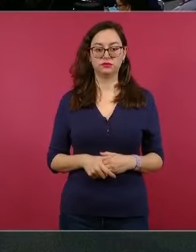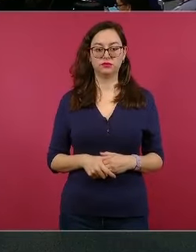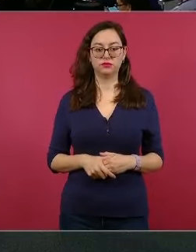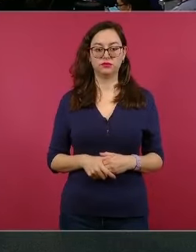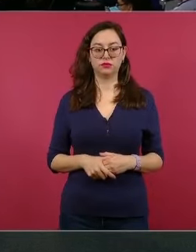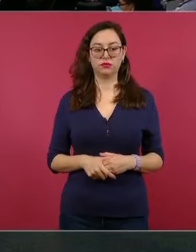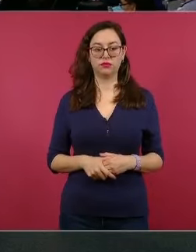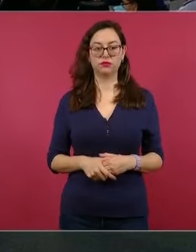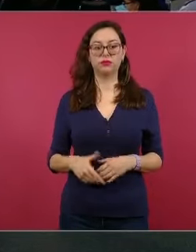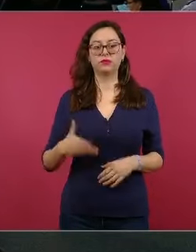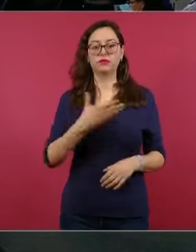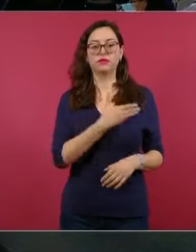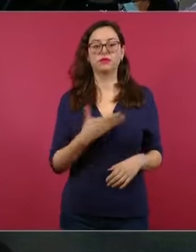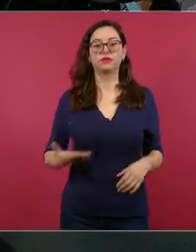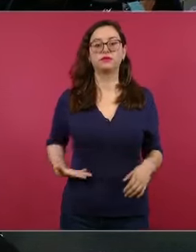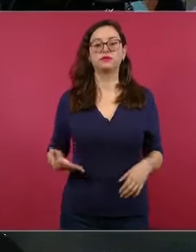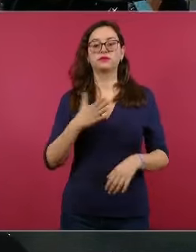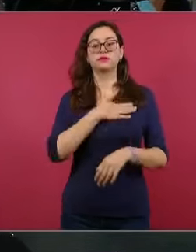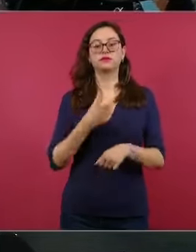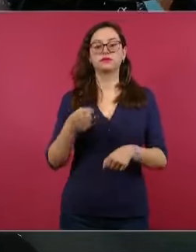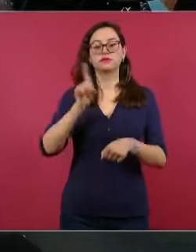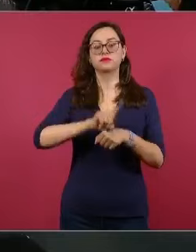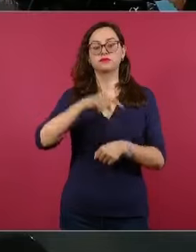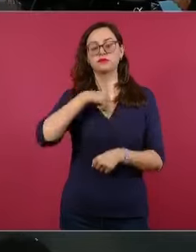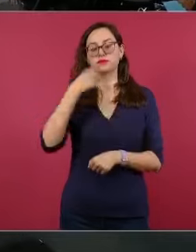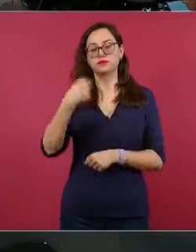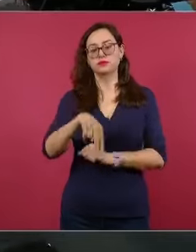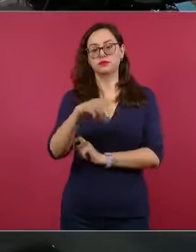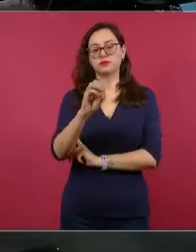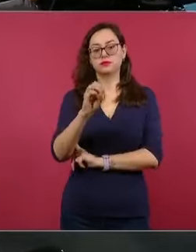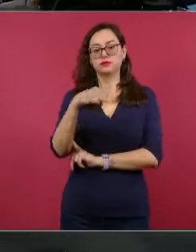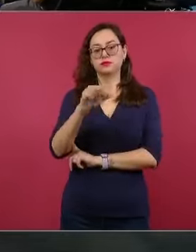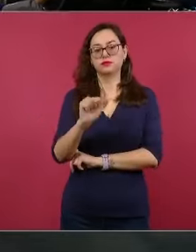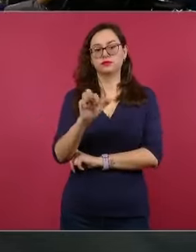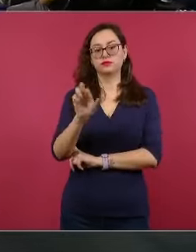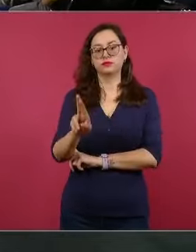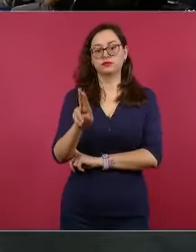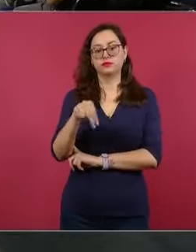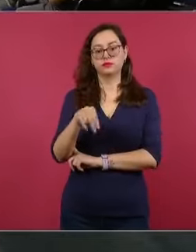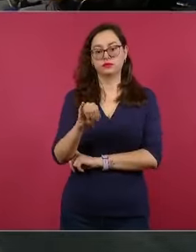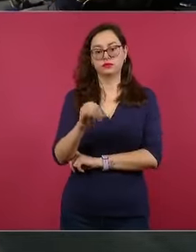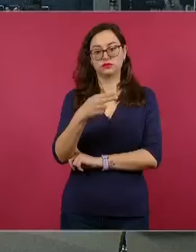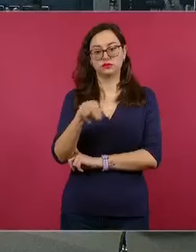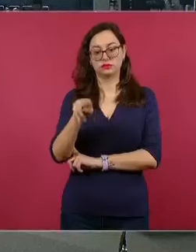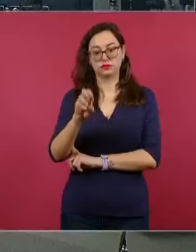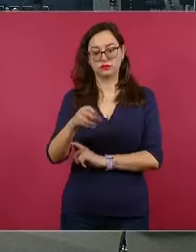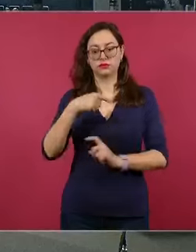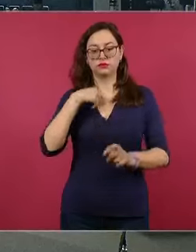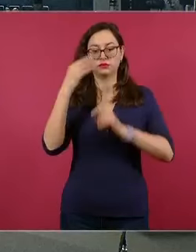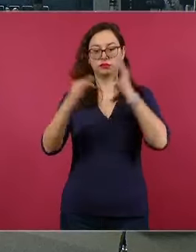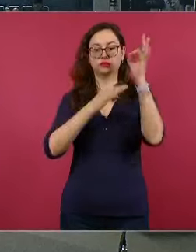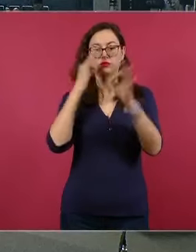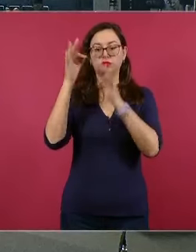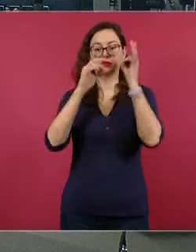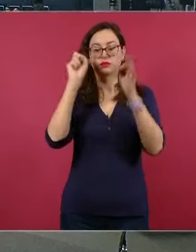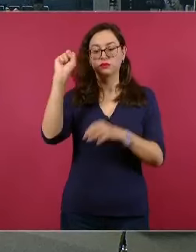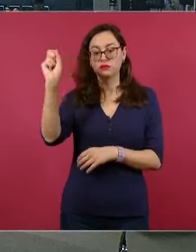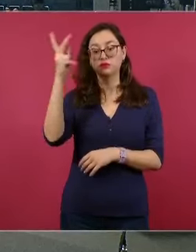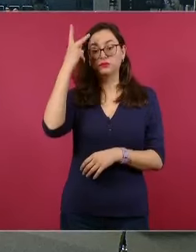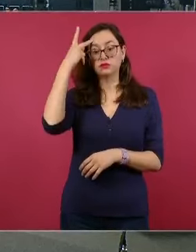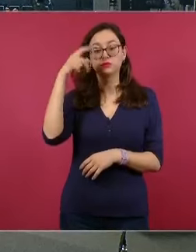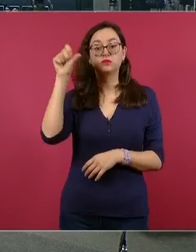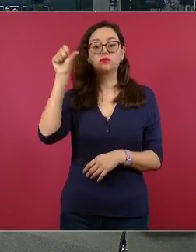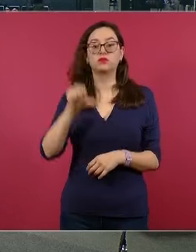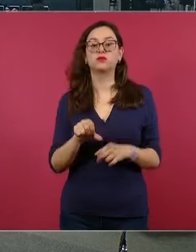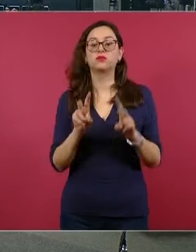informa presidente presidente muy buenos días Omar niño de o noticias de San Luis Potosí presidente hoy el tema que traigo Es un